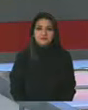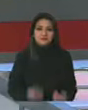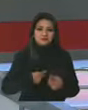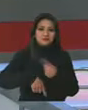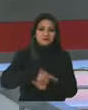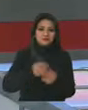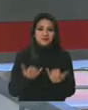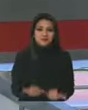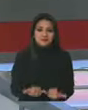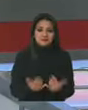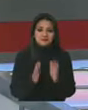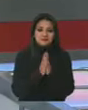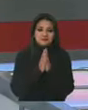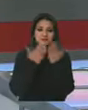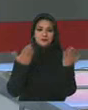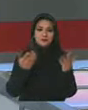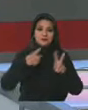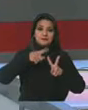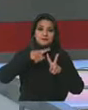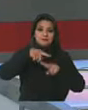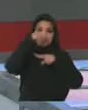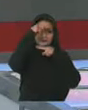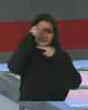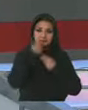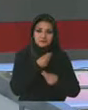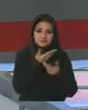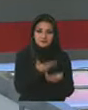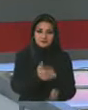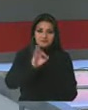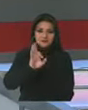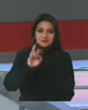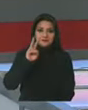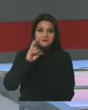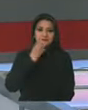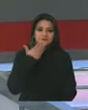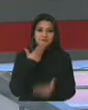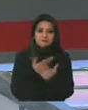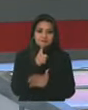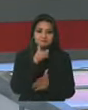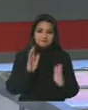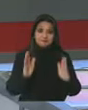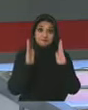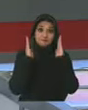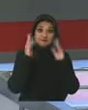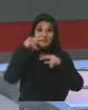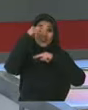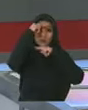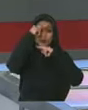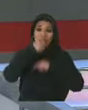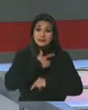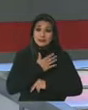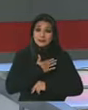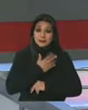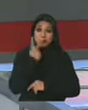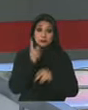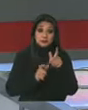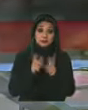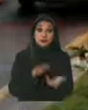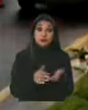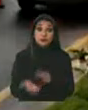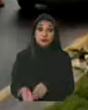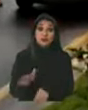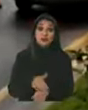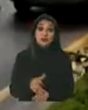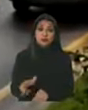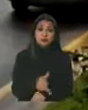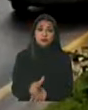Estamos de vuelta acá en la primera emisión del Noticiero del Comercio TV, en la señal de Televicentro. Gracias por acompañarnos. Noticias lamentables: dos personas murieron en un múltiple